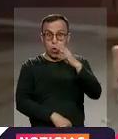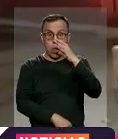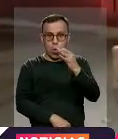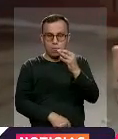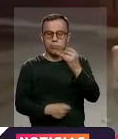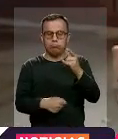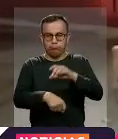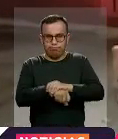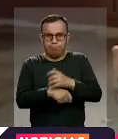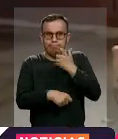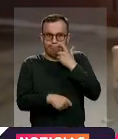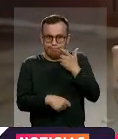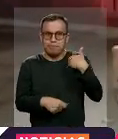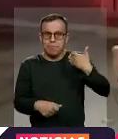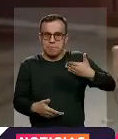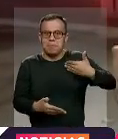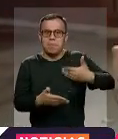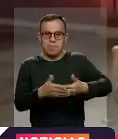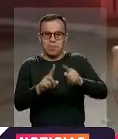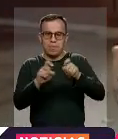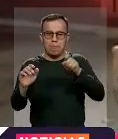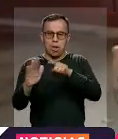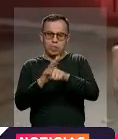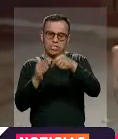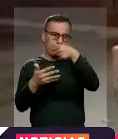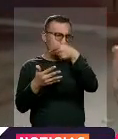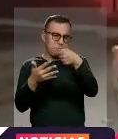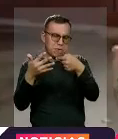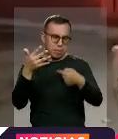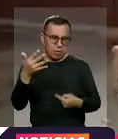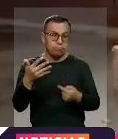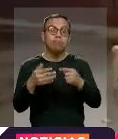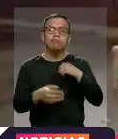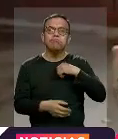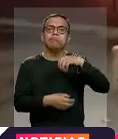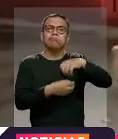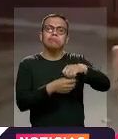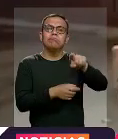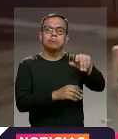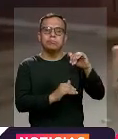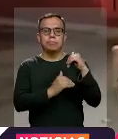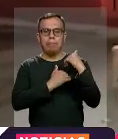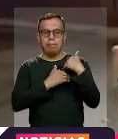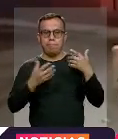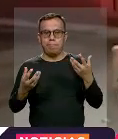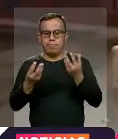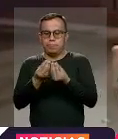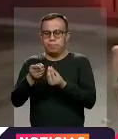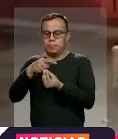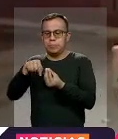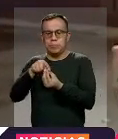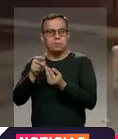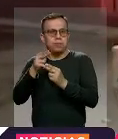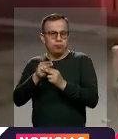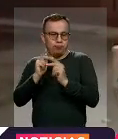del cual tiene un gran prontuario por homicidio y otros delitos, quien pertenecía a la